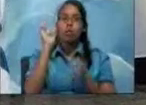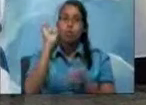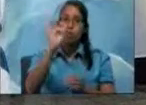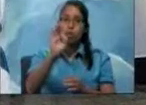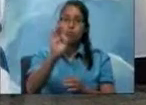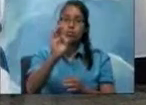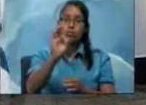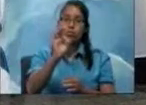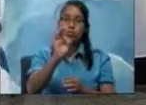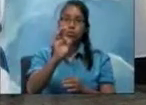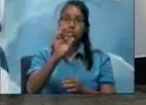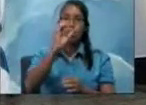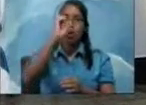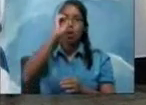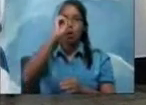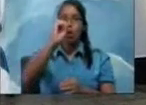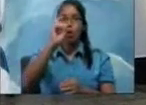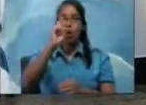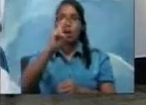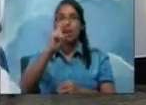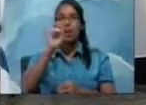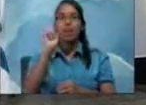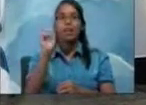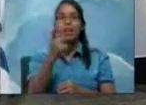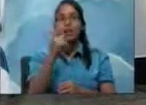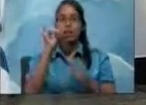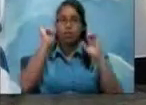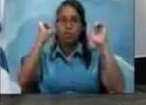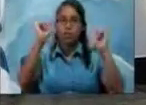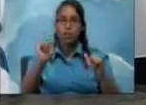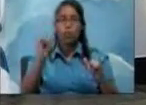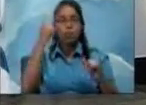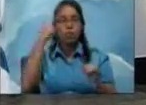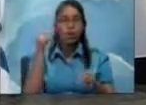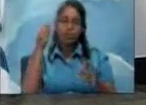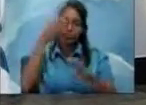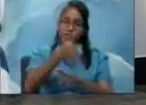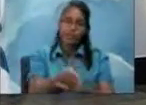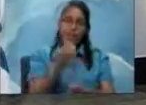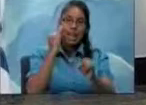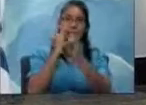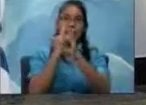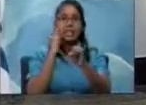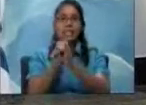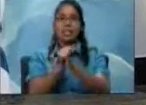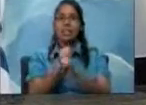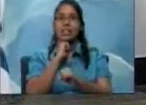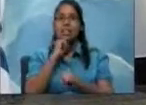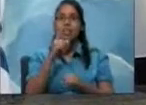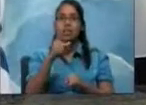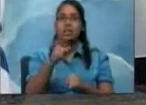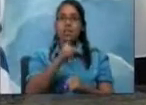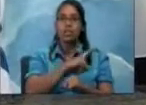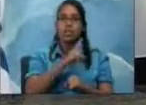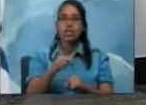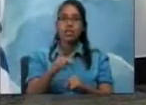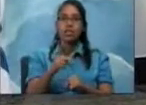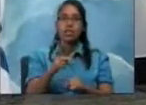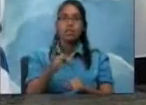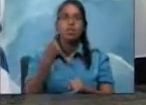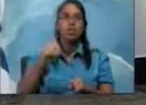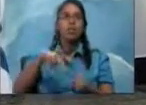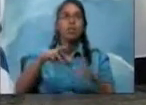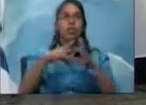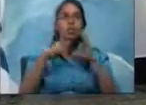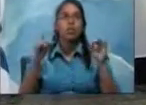punto obra luzel mundo.org esa es una red que cubre toda